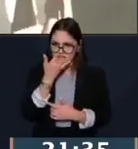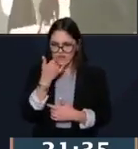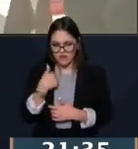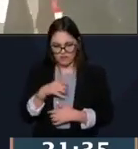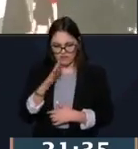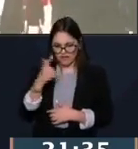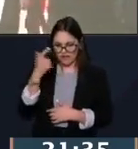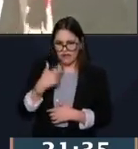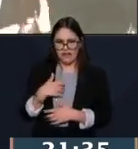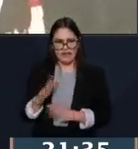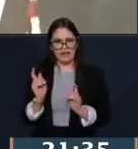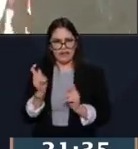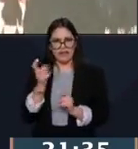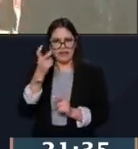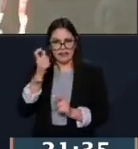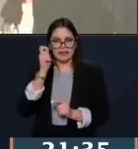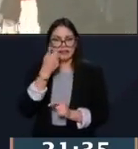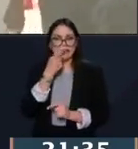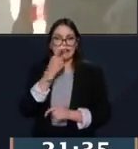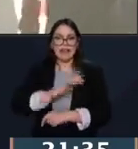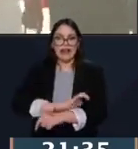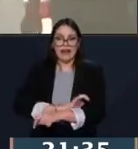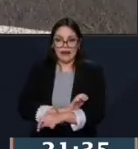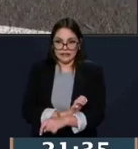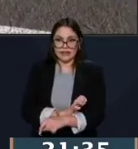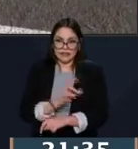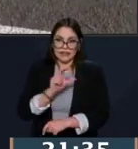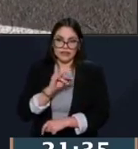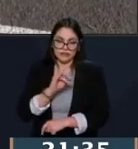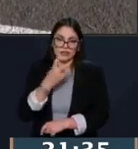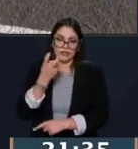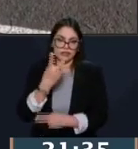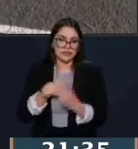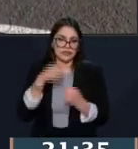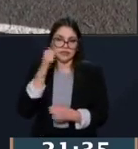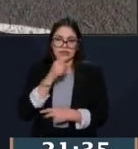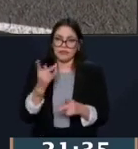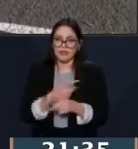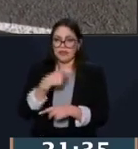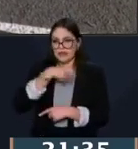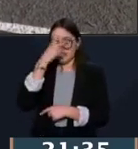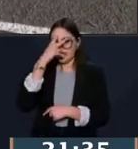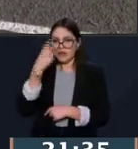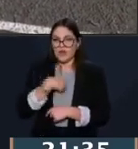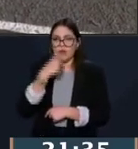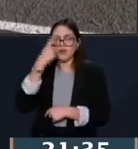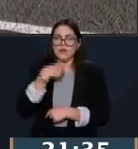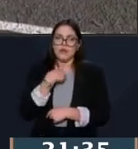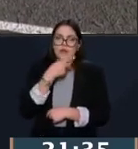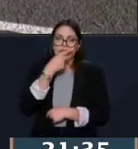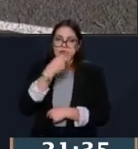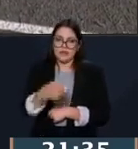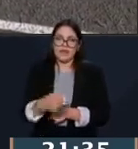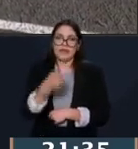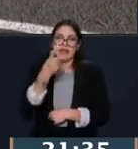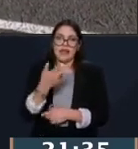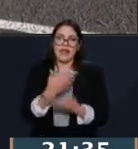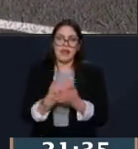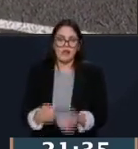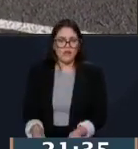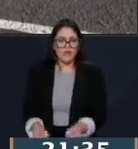sea, eso se llama racismo y está ocurriendo y ha ocurrido en nuestro país hace mucho. Y lo que les diría es, hay un abuso